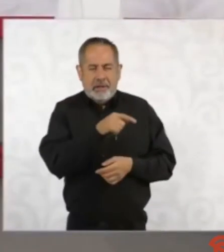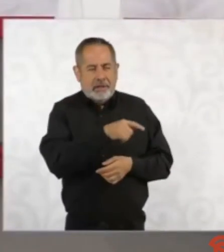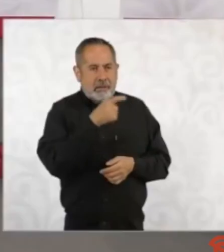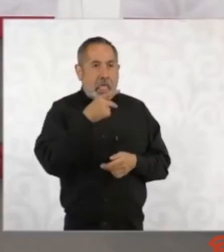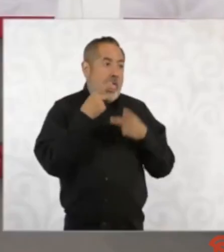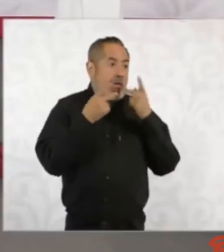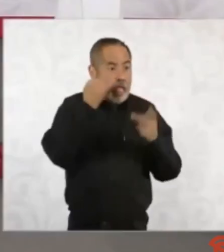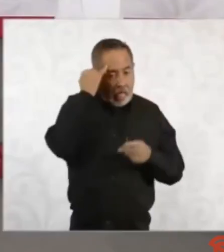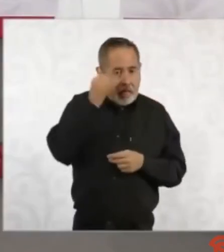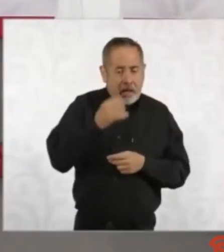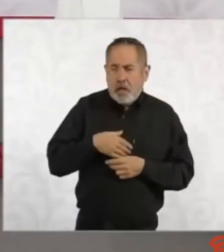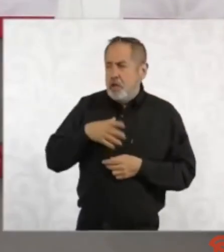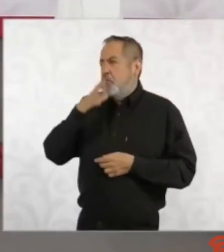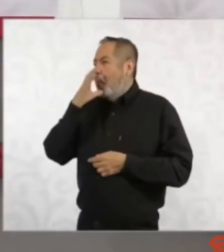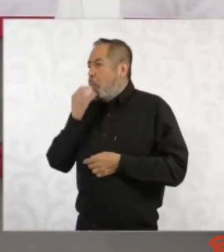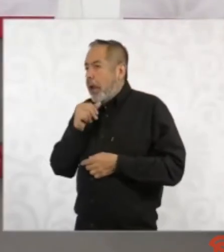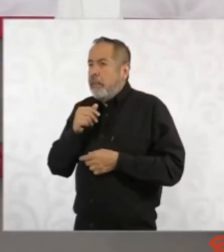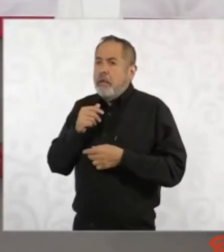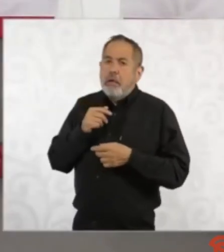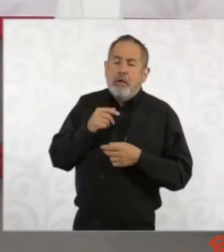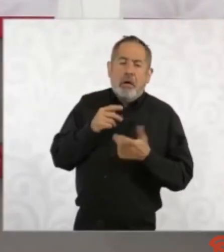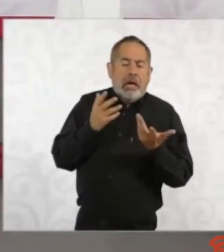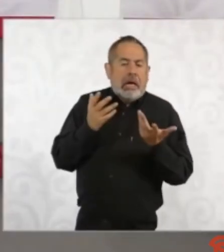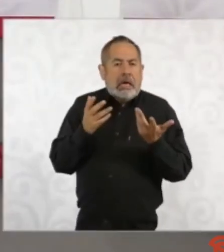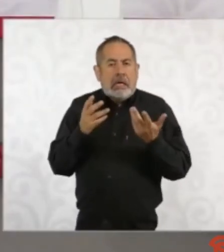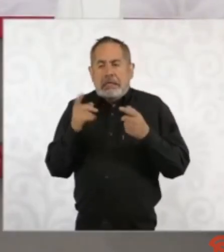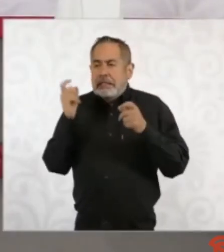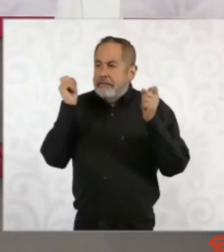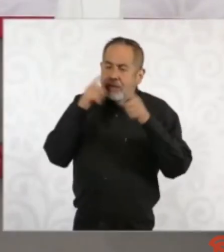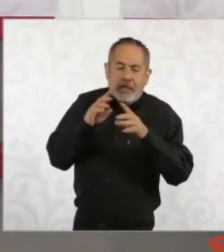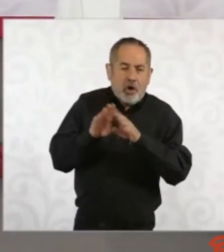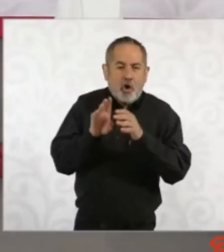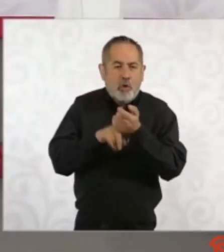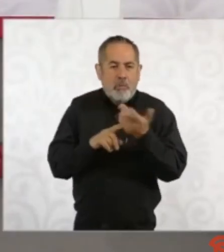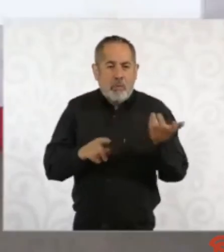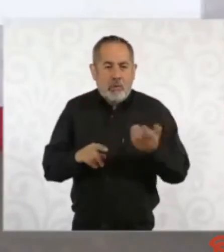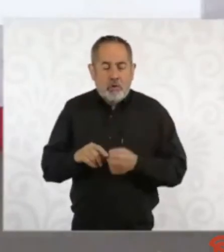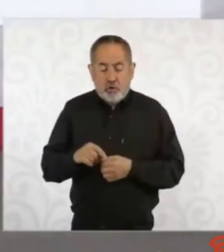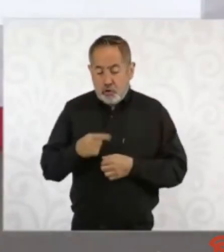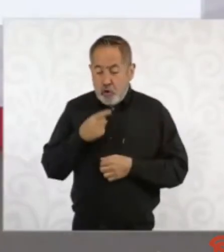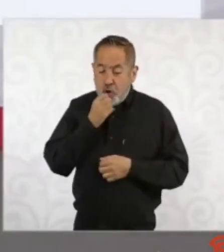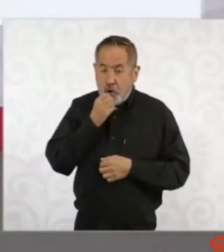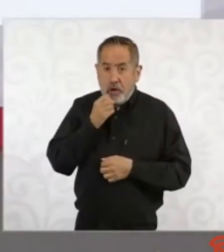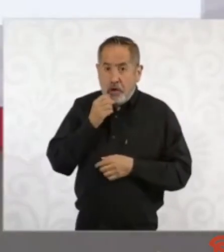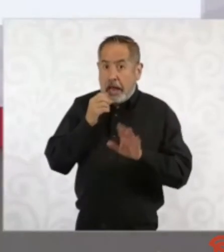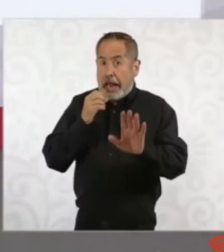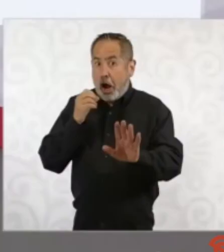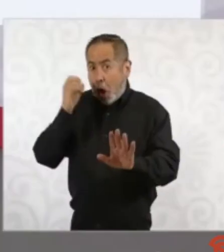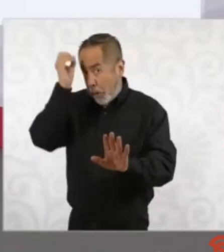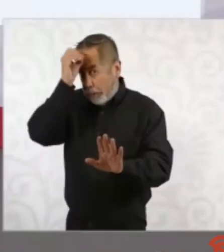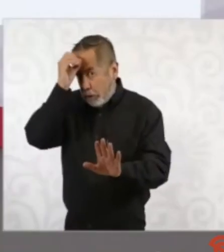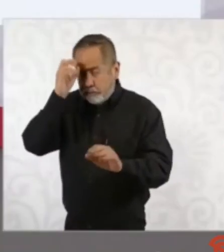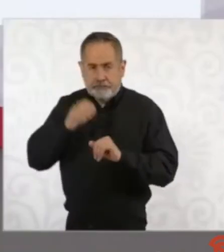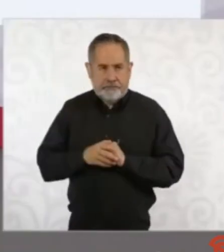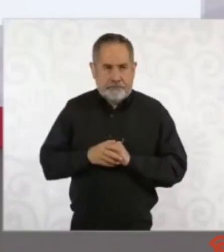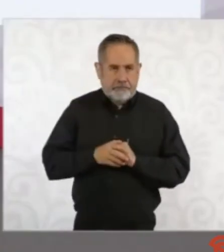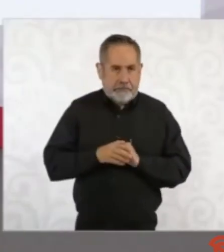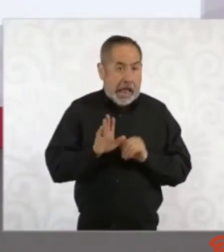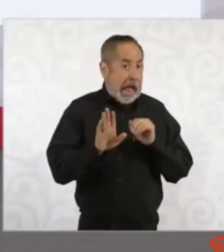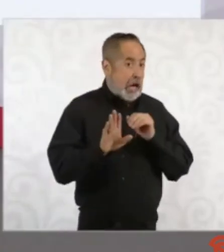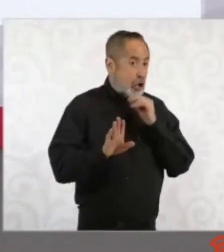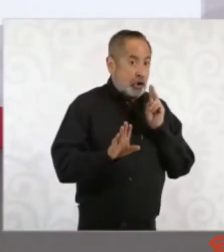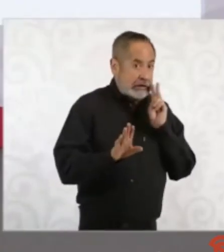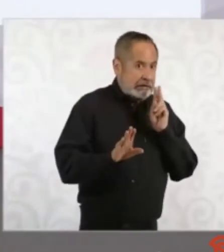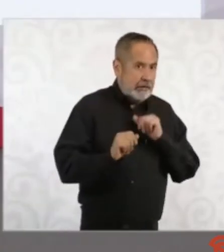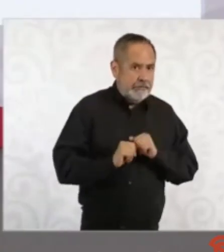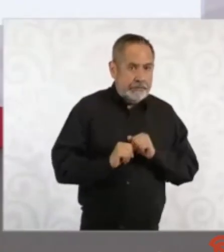absurdo que han dicho varios en los medios, de que cada que vas a decir una opinión, es decir, por cierto, ahorita voy a